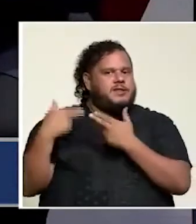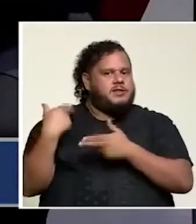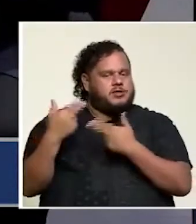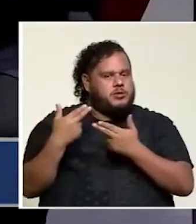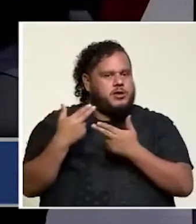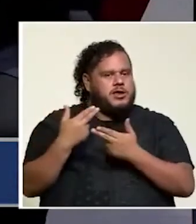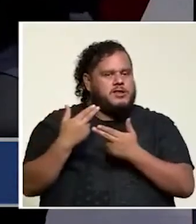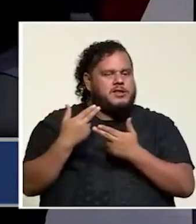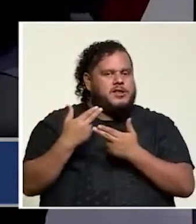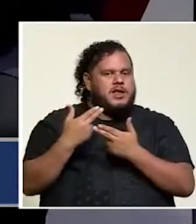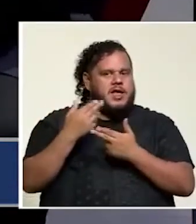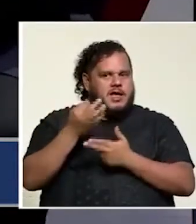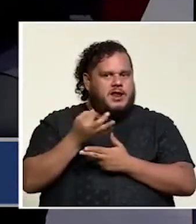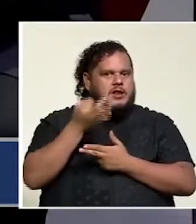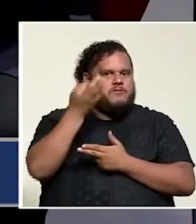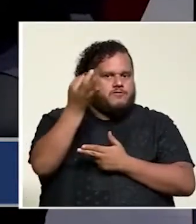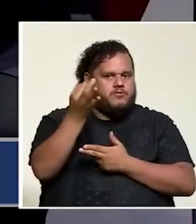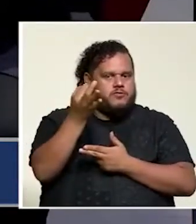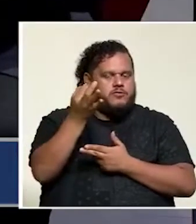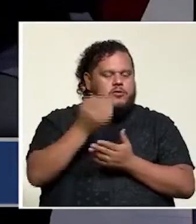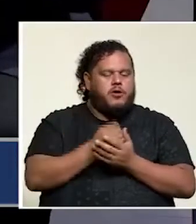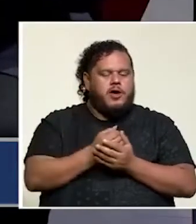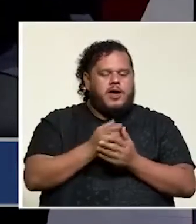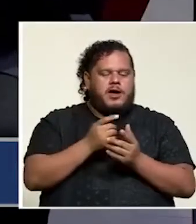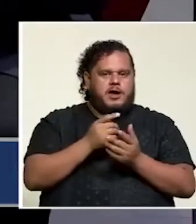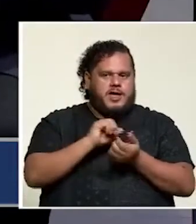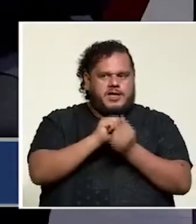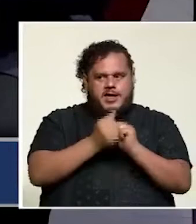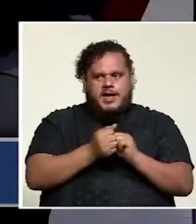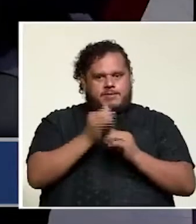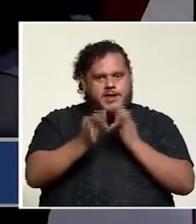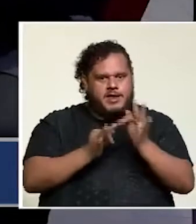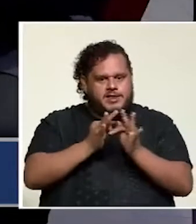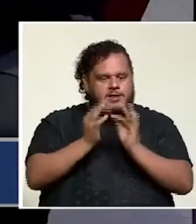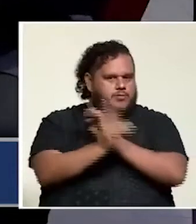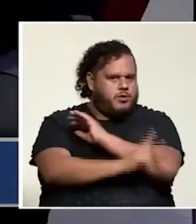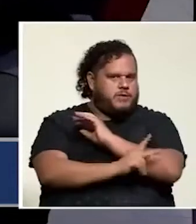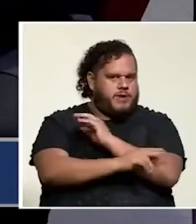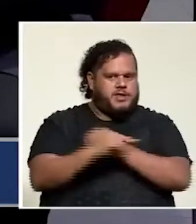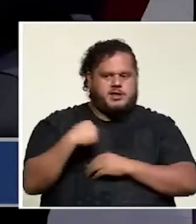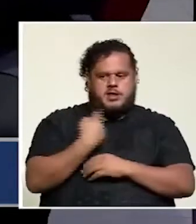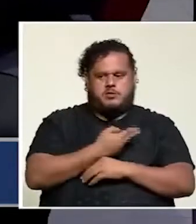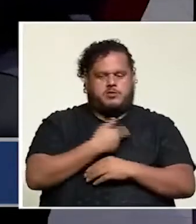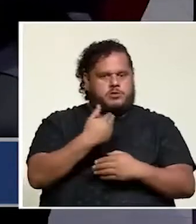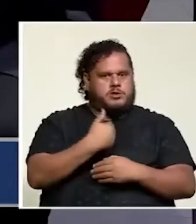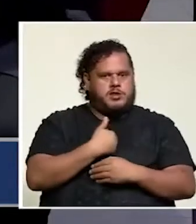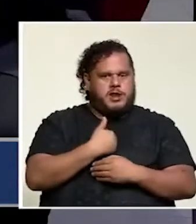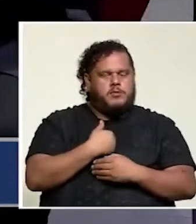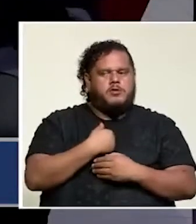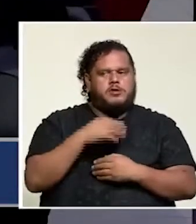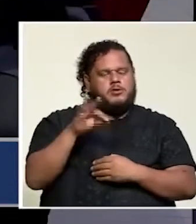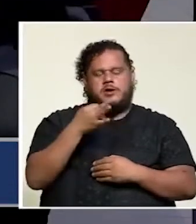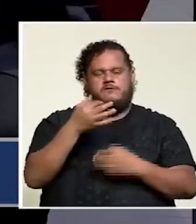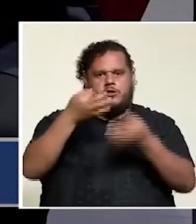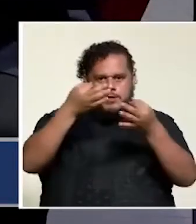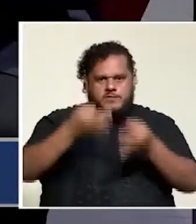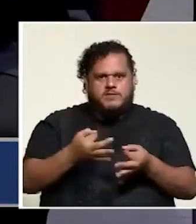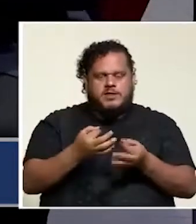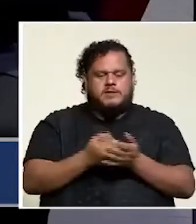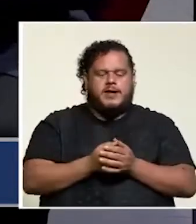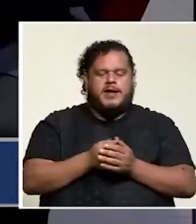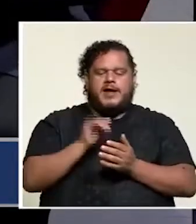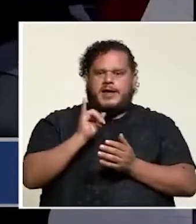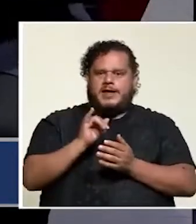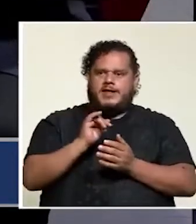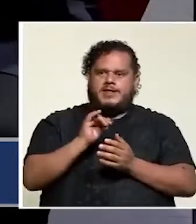en las próximas décadas, digo, que cambien el tipo de país que tenemos de una manera definitiva, están